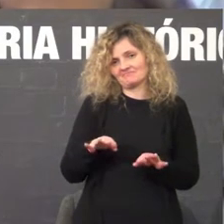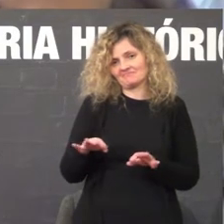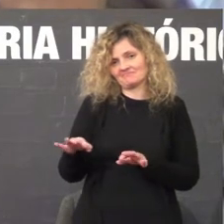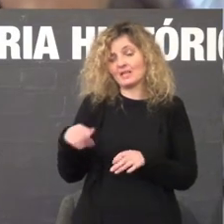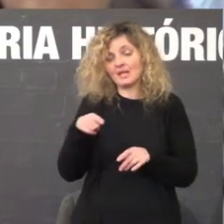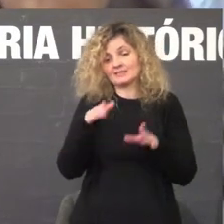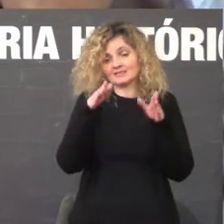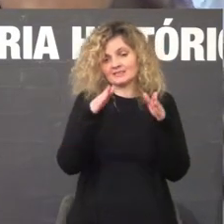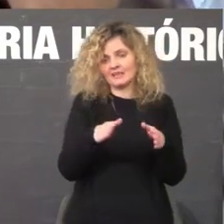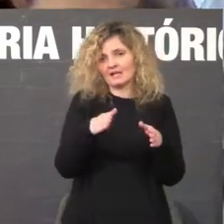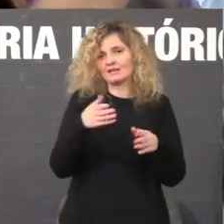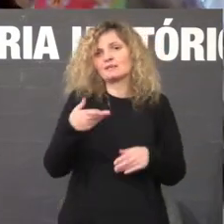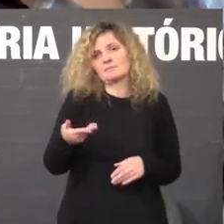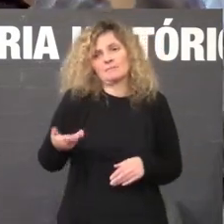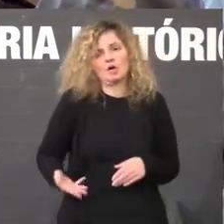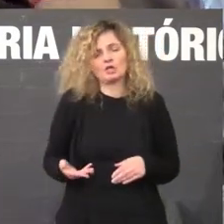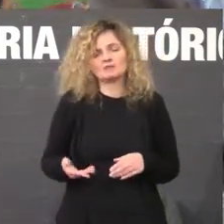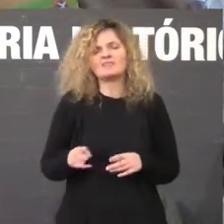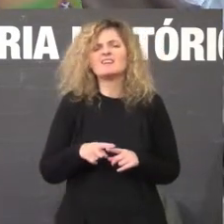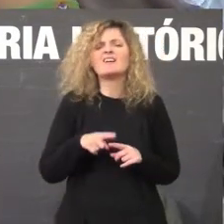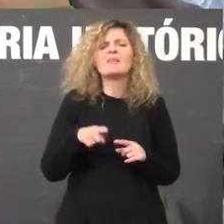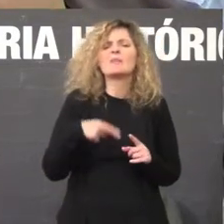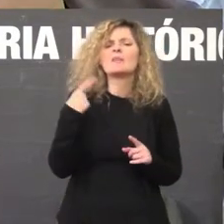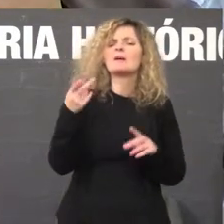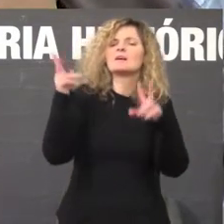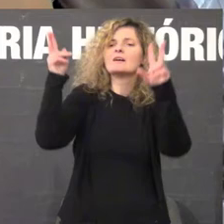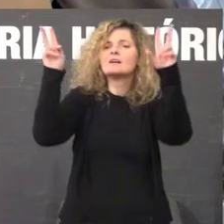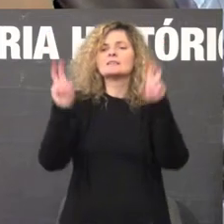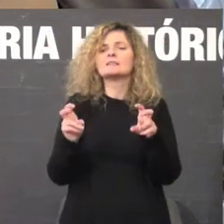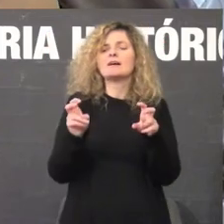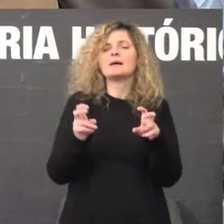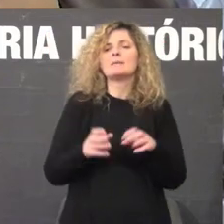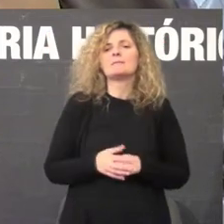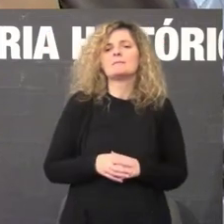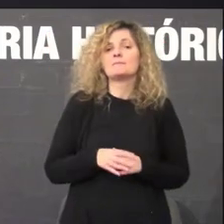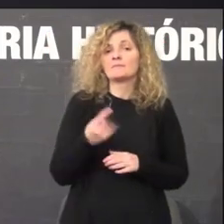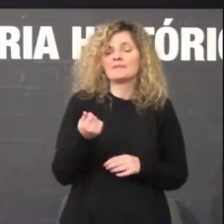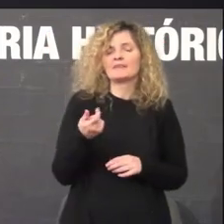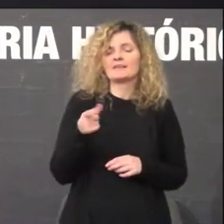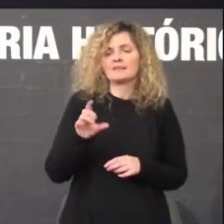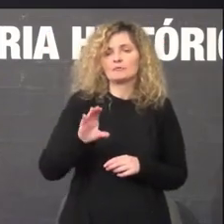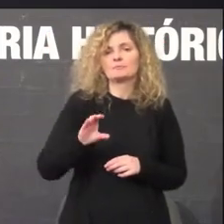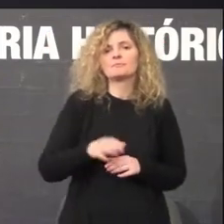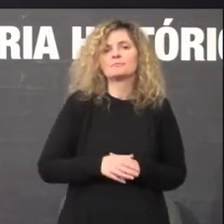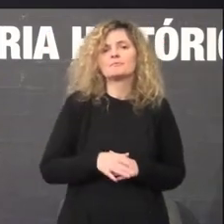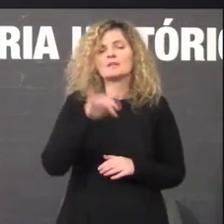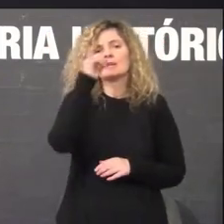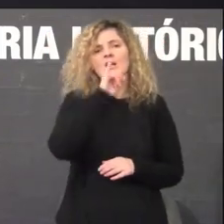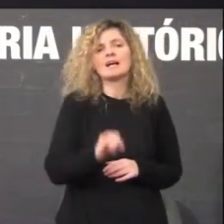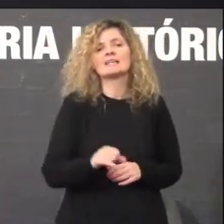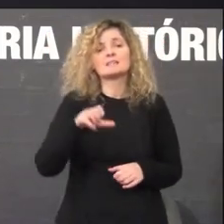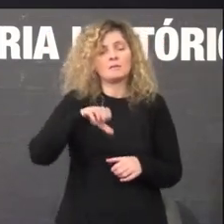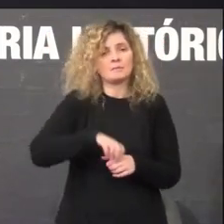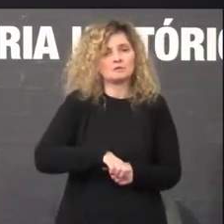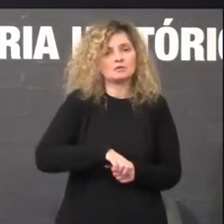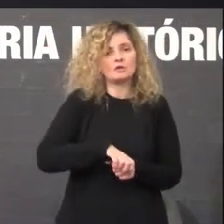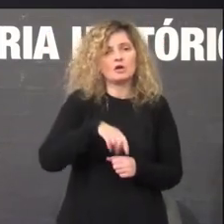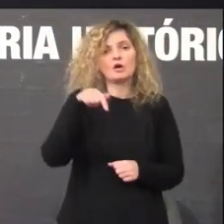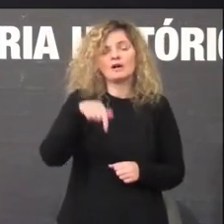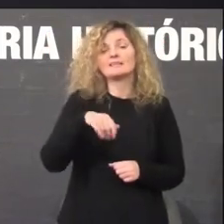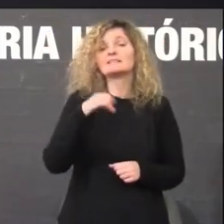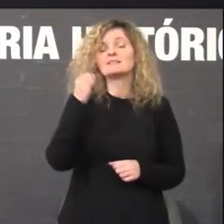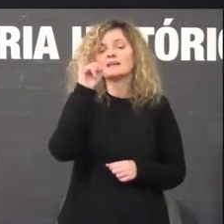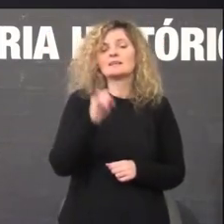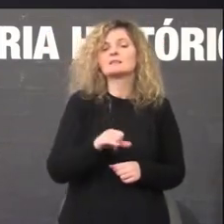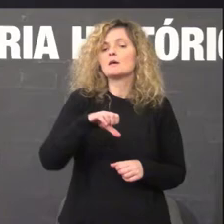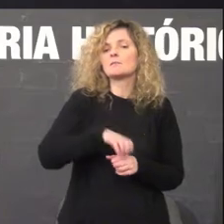ahí, es importante. Y luego hay otro tema, que es el tema del dinero. Hay una crisis del petróleo, esa crisis del petróleo.